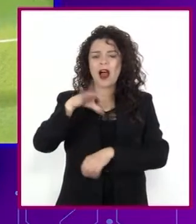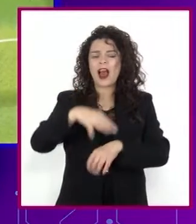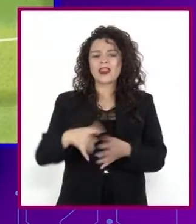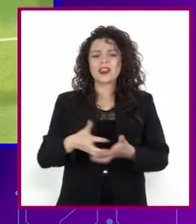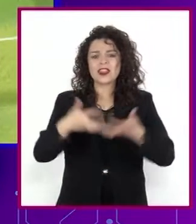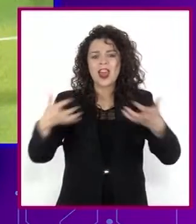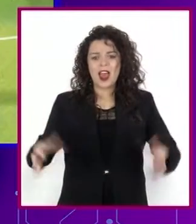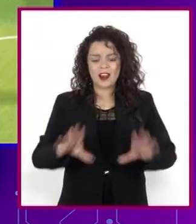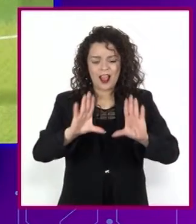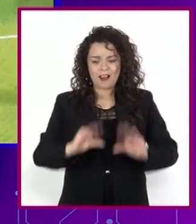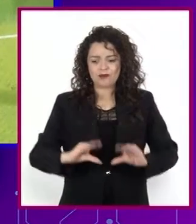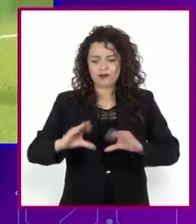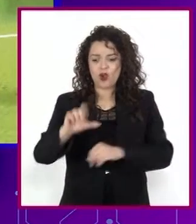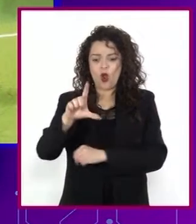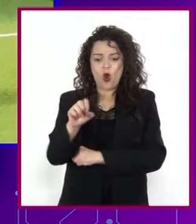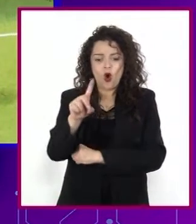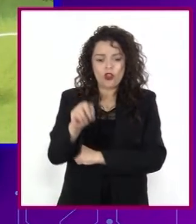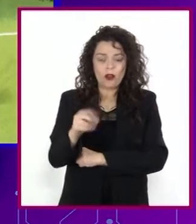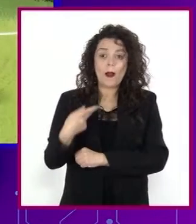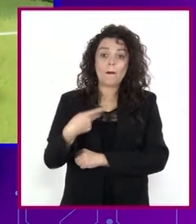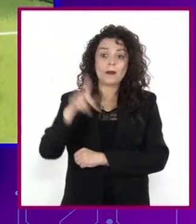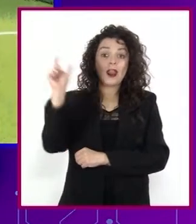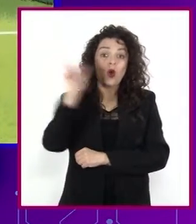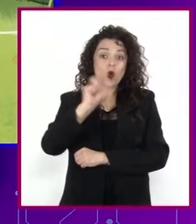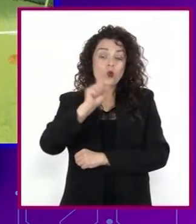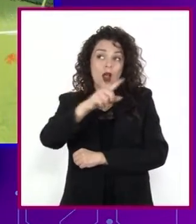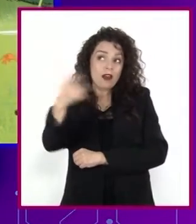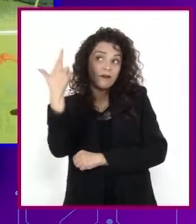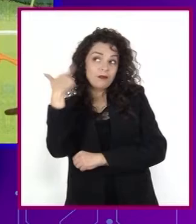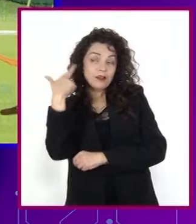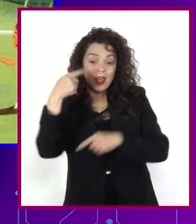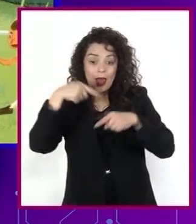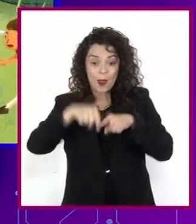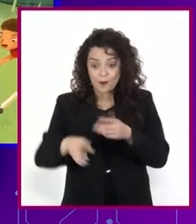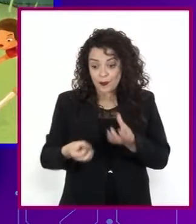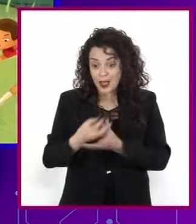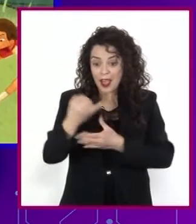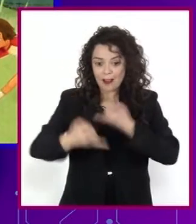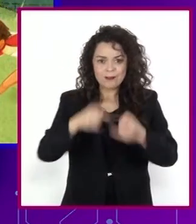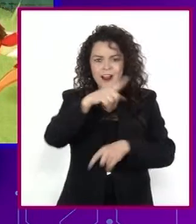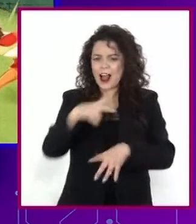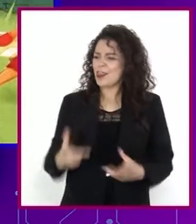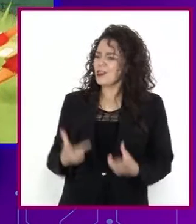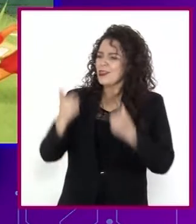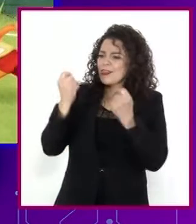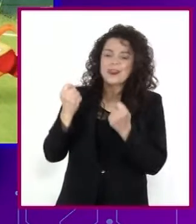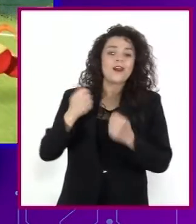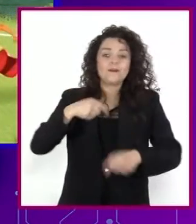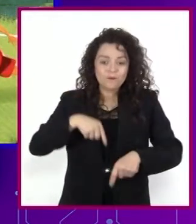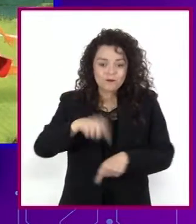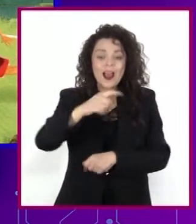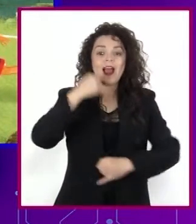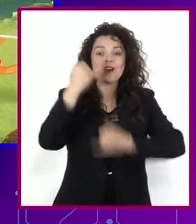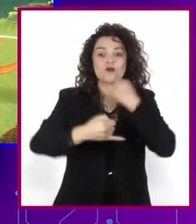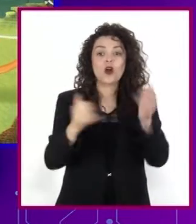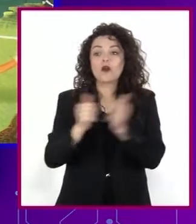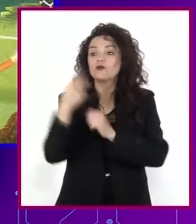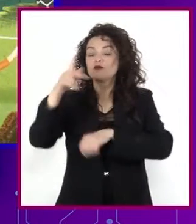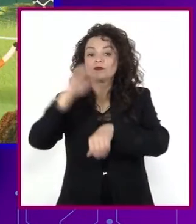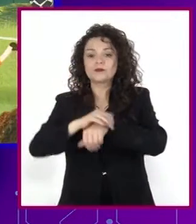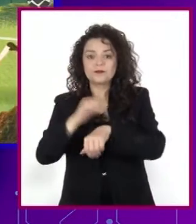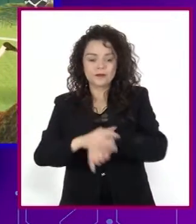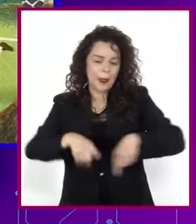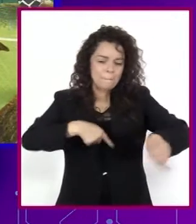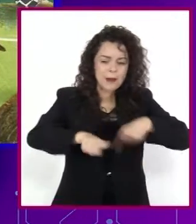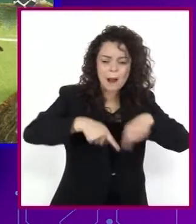importa. En cuanto suena la campana que anuncia el comienzo del recreo, él y sus amigos salen corriendo para disputar un